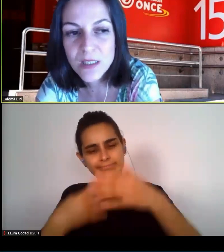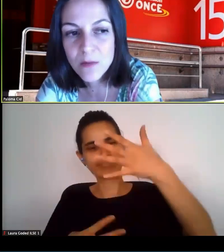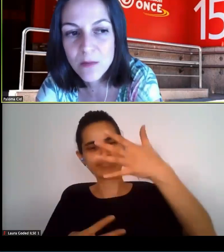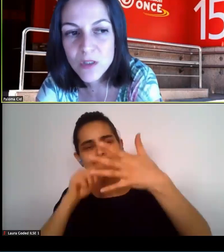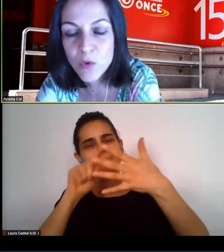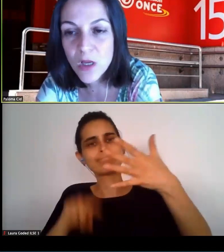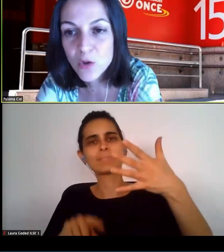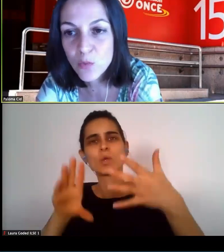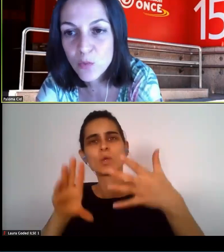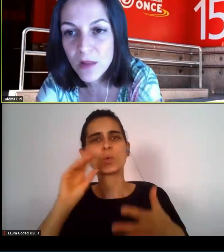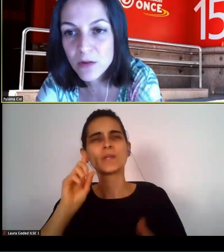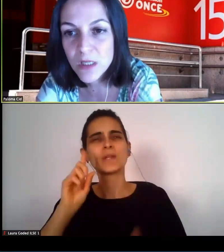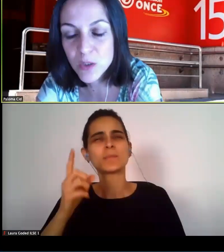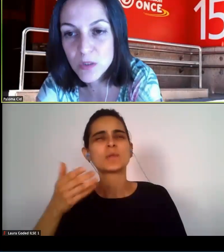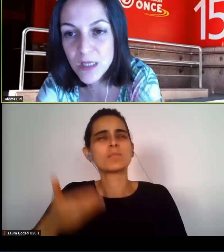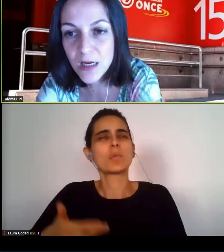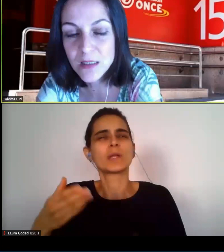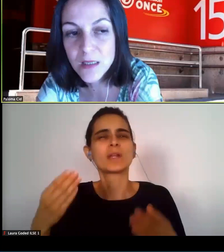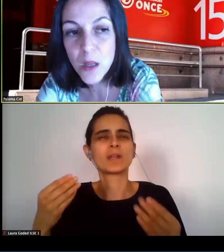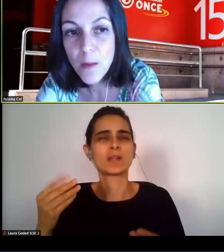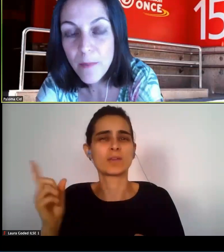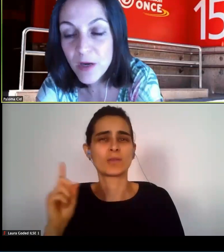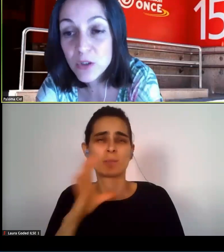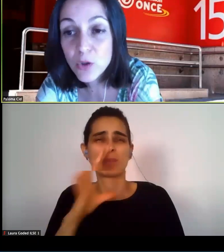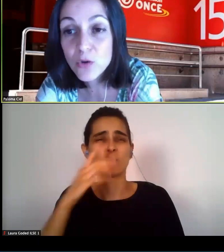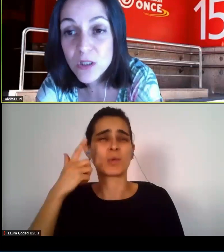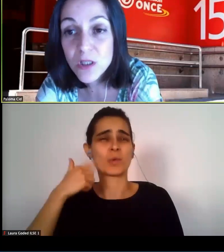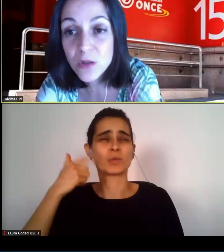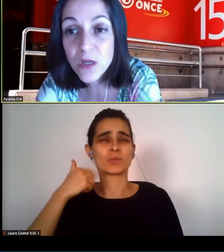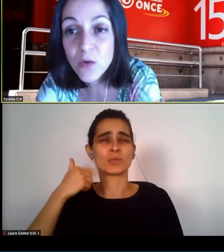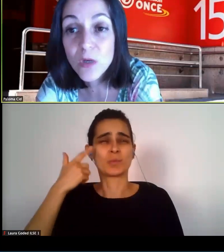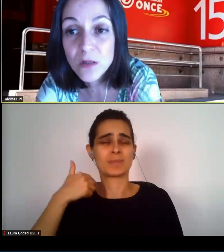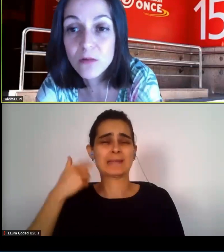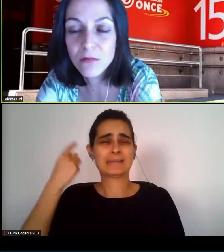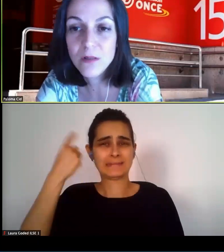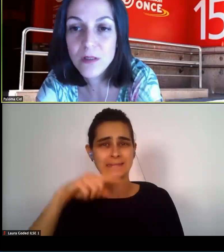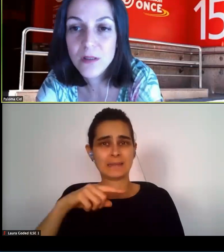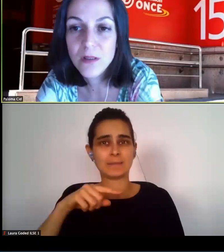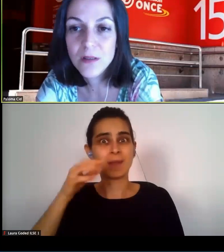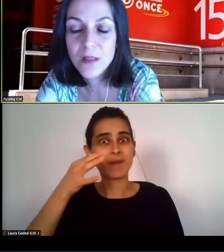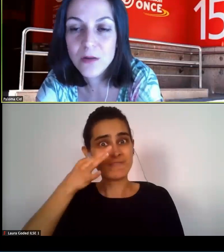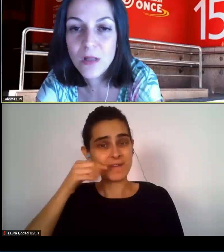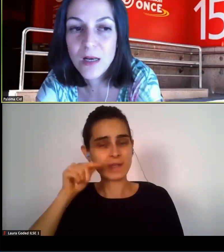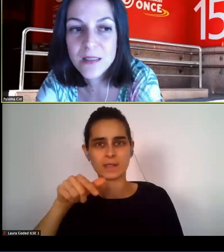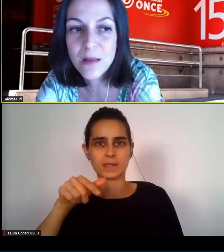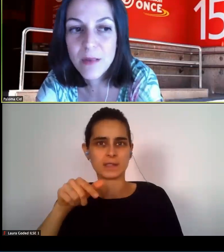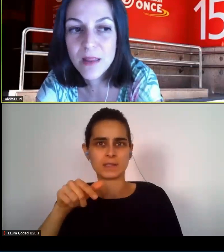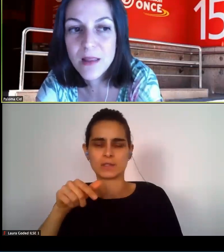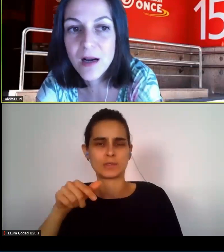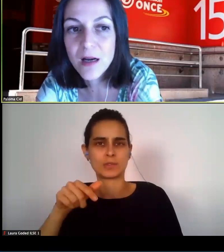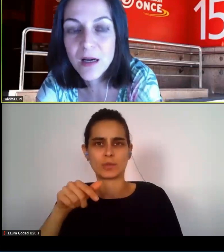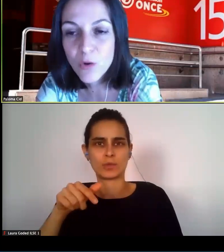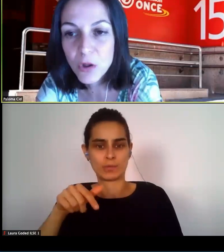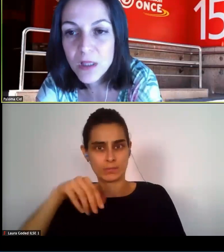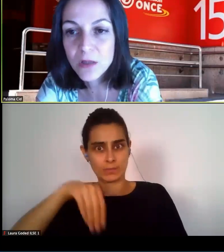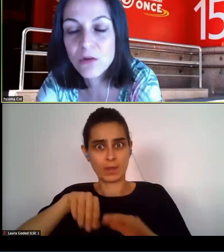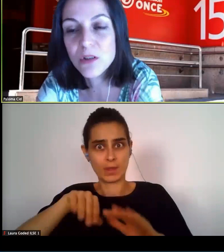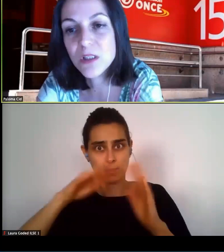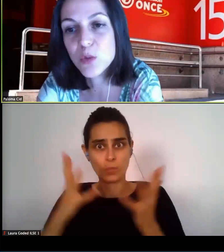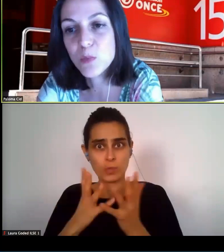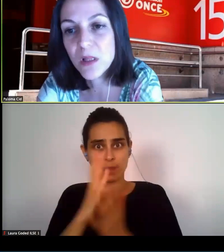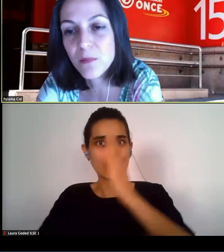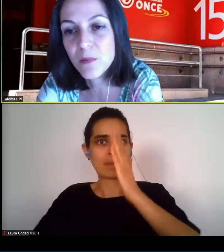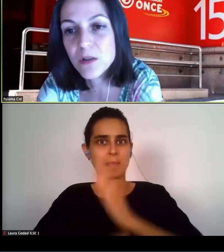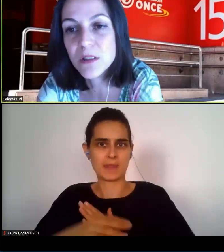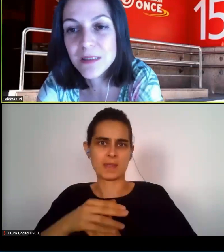mejor estamos ya muy acostumbrados a escucharlas, pero esto constituye un hito dentro de la discapacidad, el reconocer todos